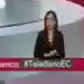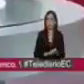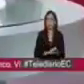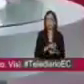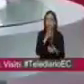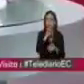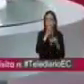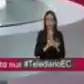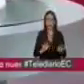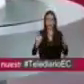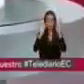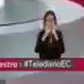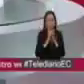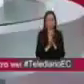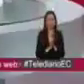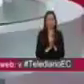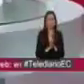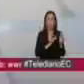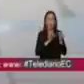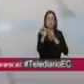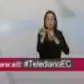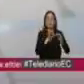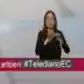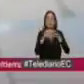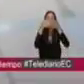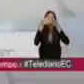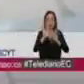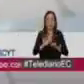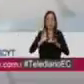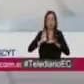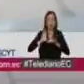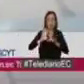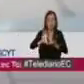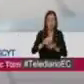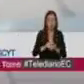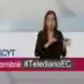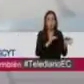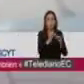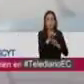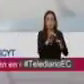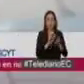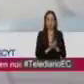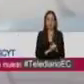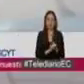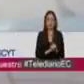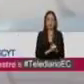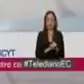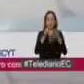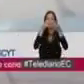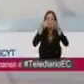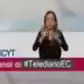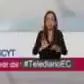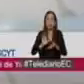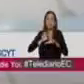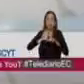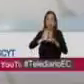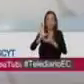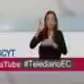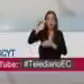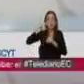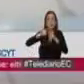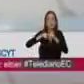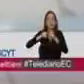primero explicar la construcción del presupuesto universitario y el presupuesto universitario depende de la recaudación del impuesto sobre la renta